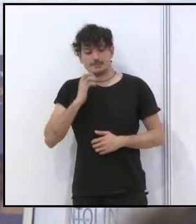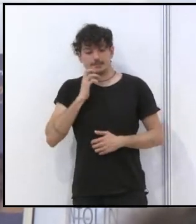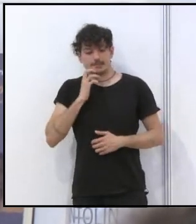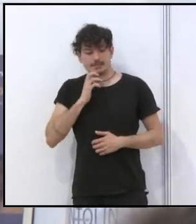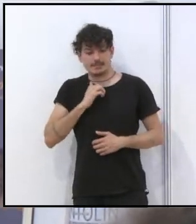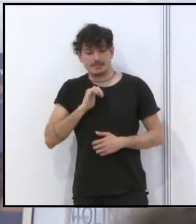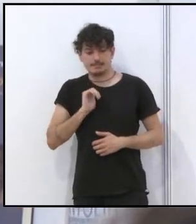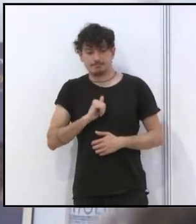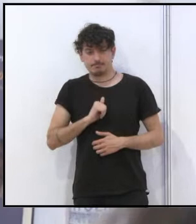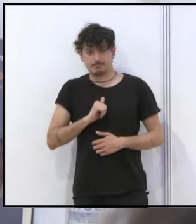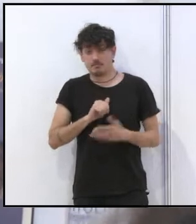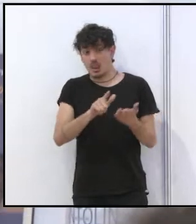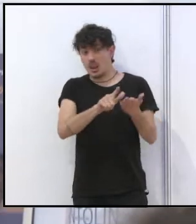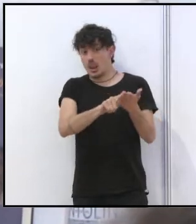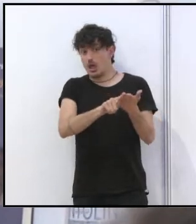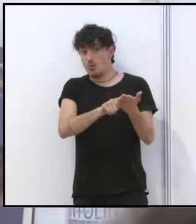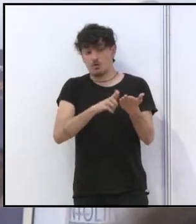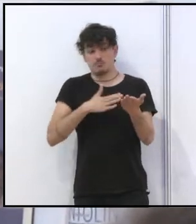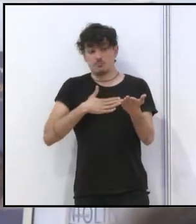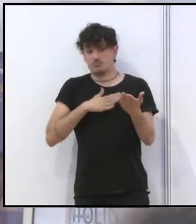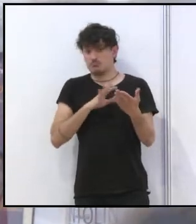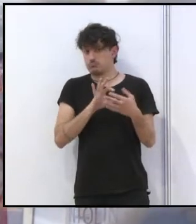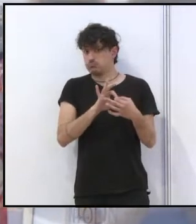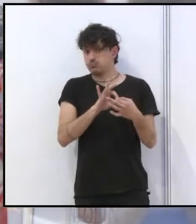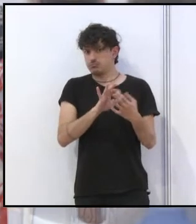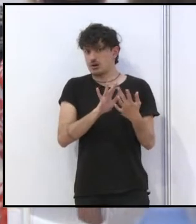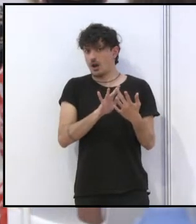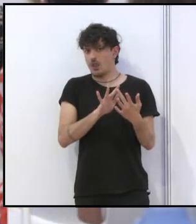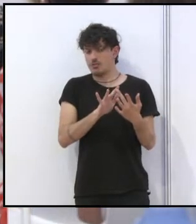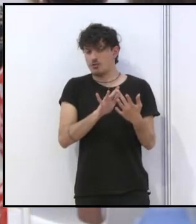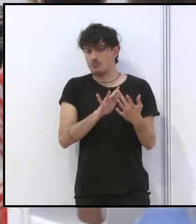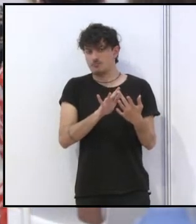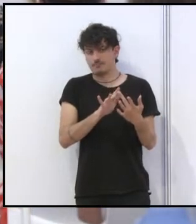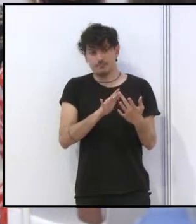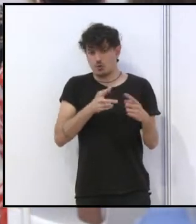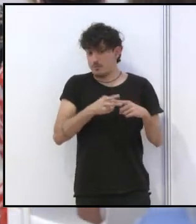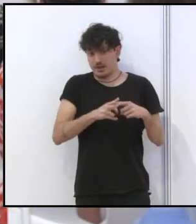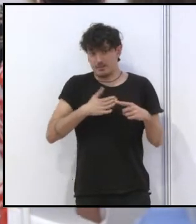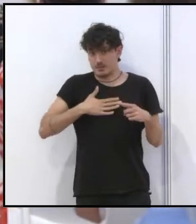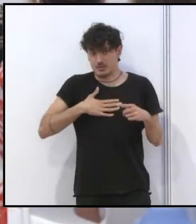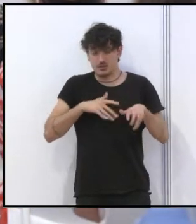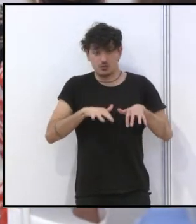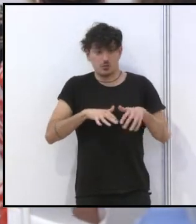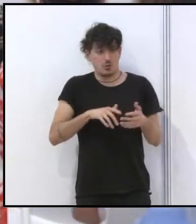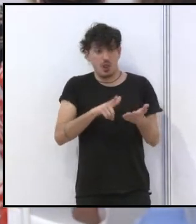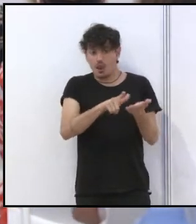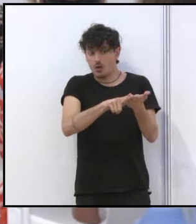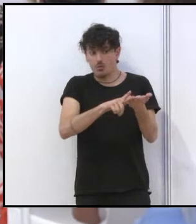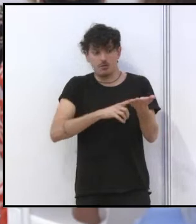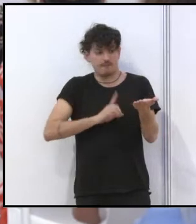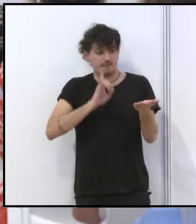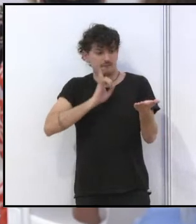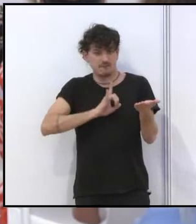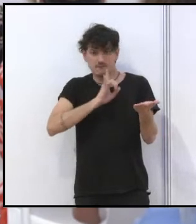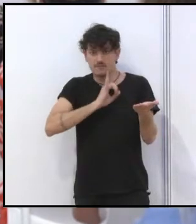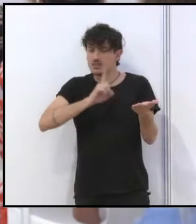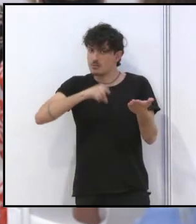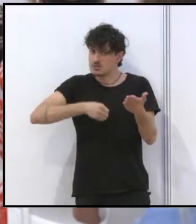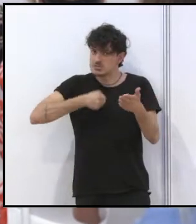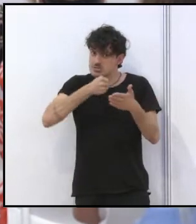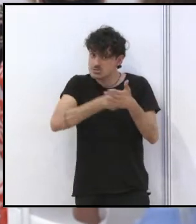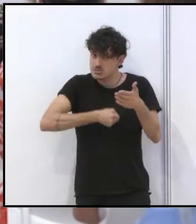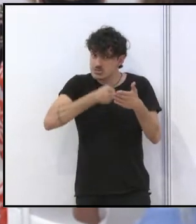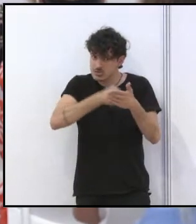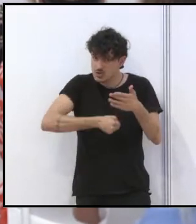Mi relación con la lengua, que es mi herramienta como escritora, es de fascinación y de lucha. Y eso para